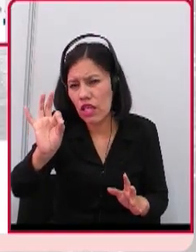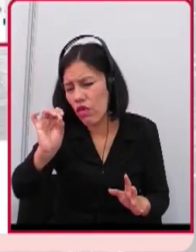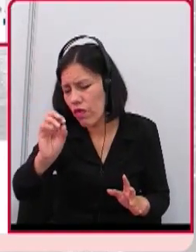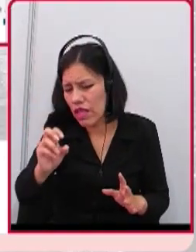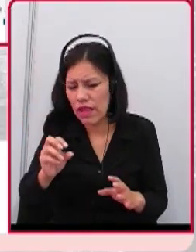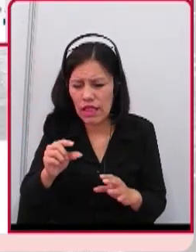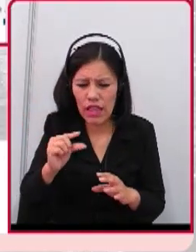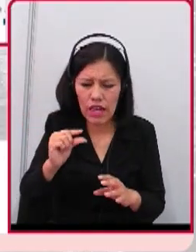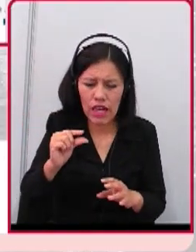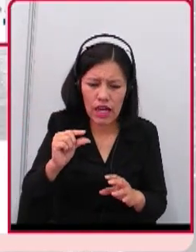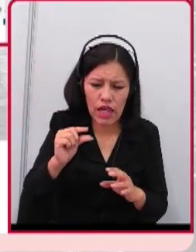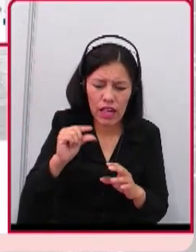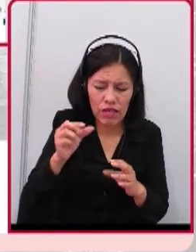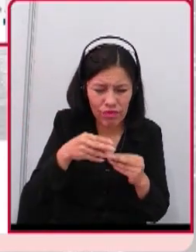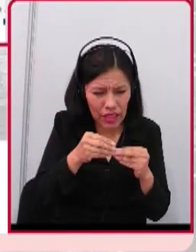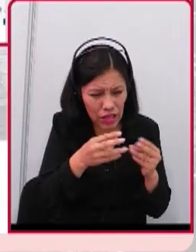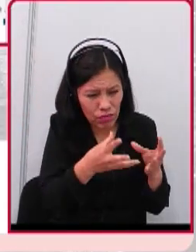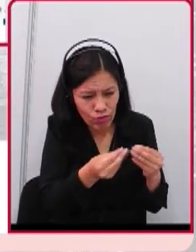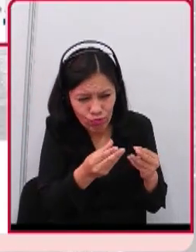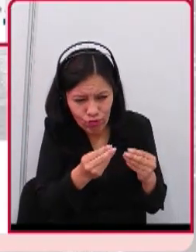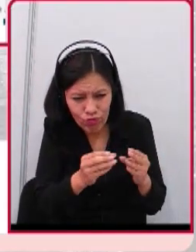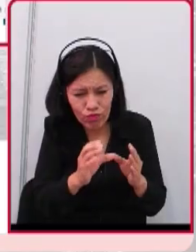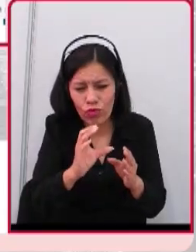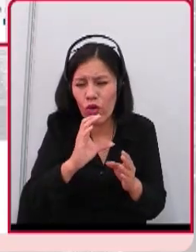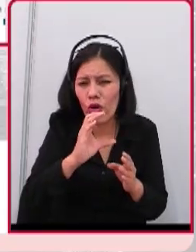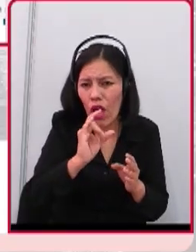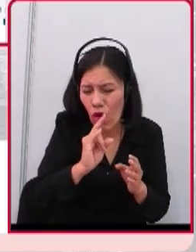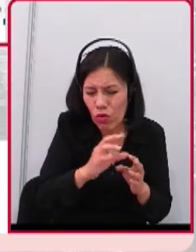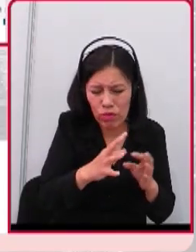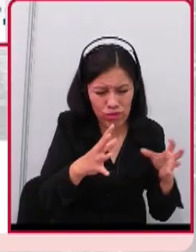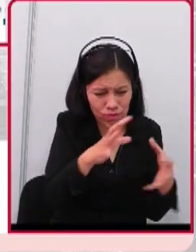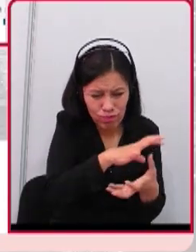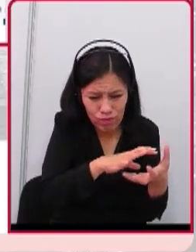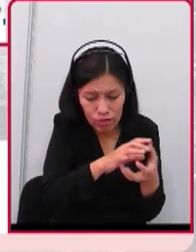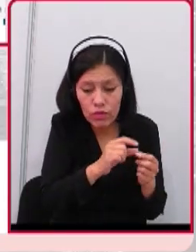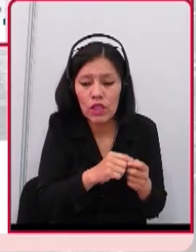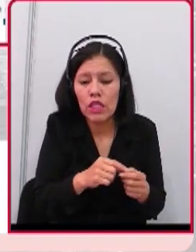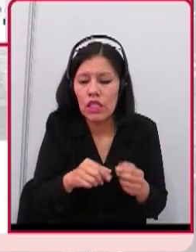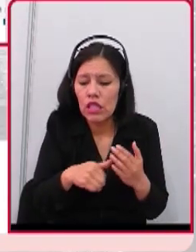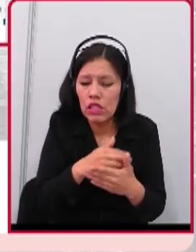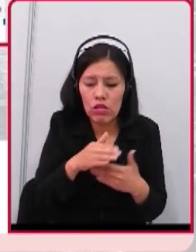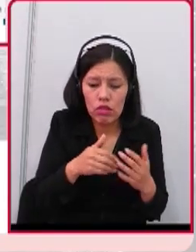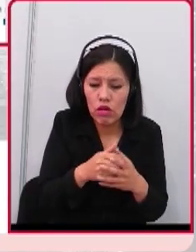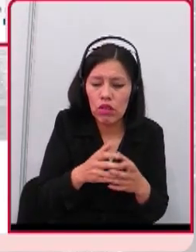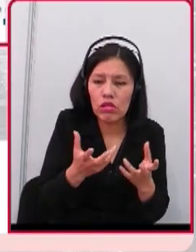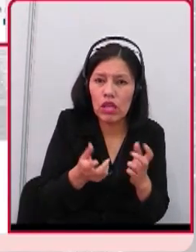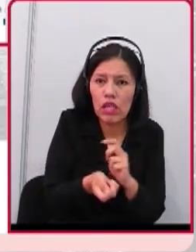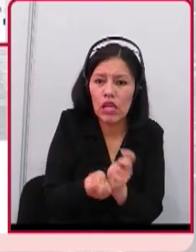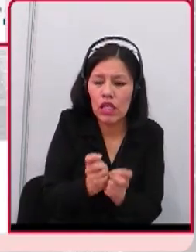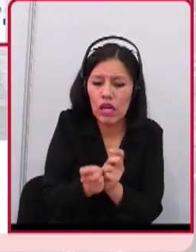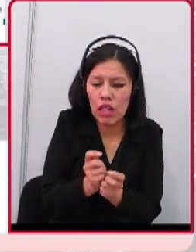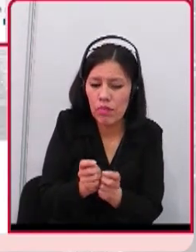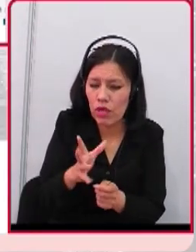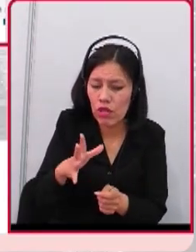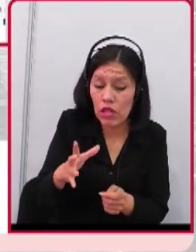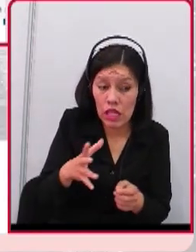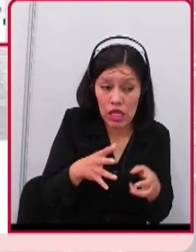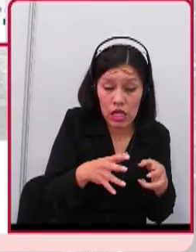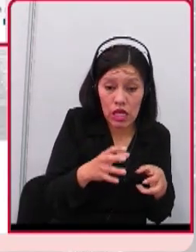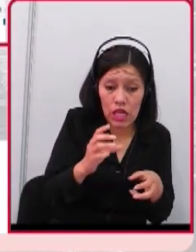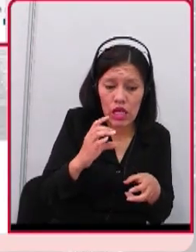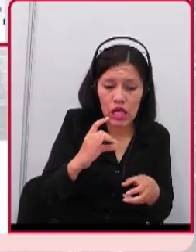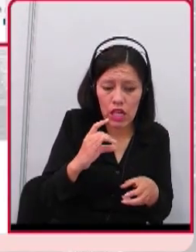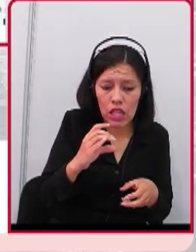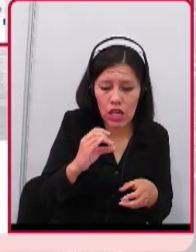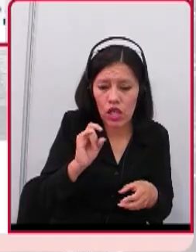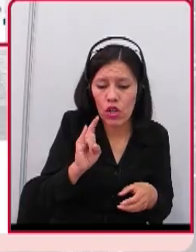sur calcosita cobelita, ¿no? Todo esto dentro de la alteración de diquita, de cuarzo a lunita, ¿no? Y un